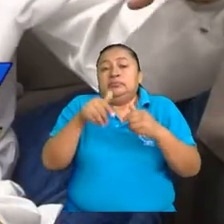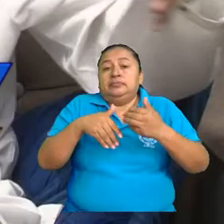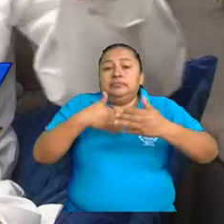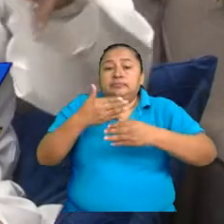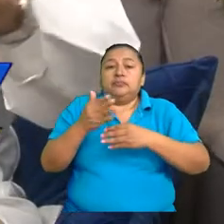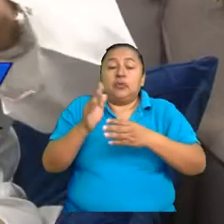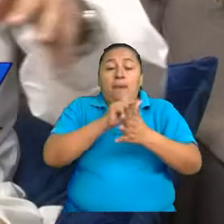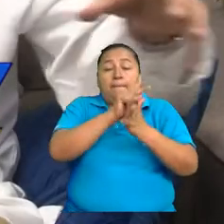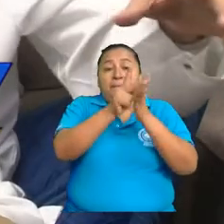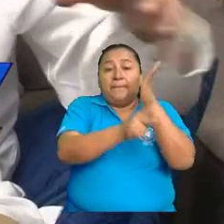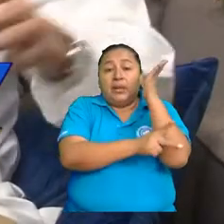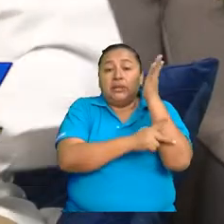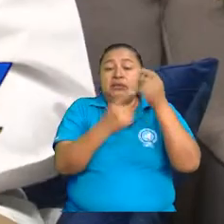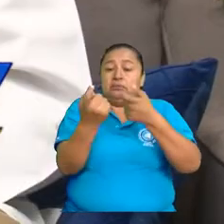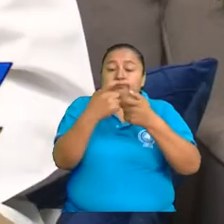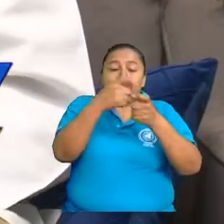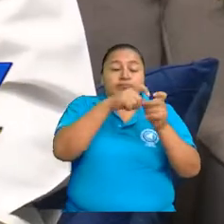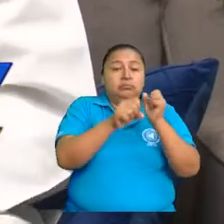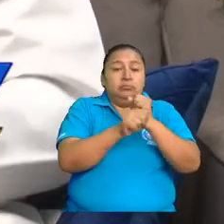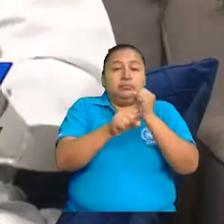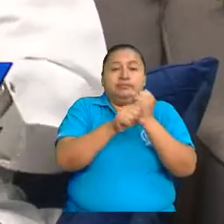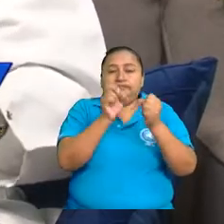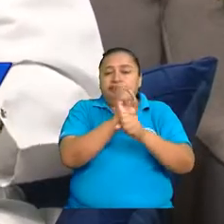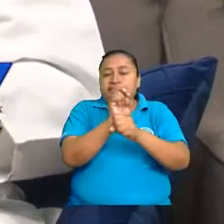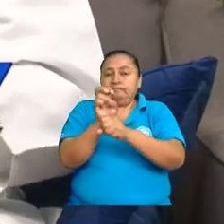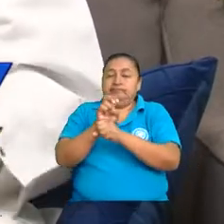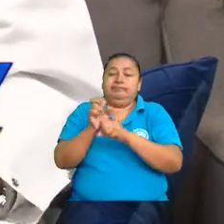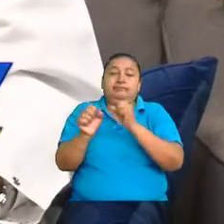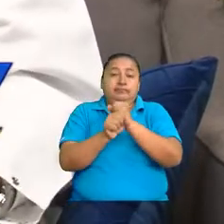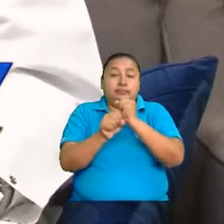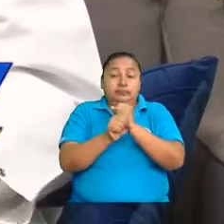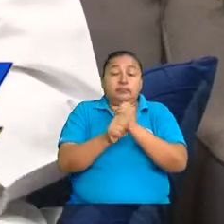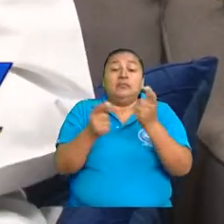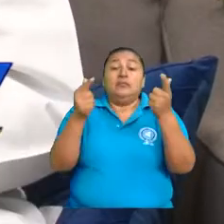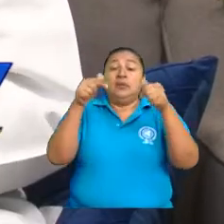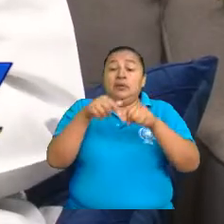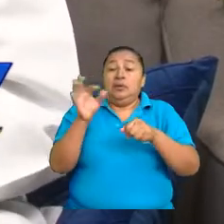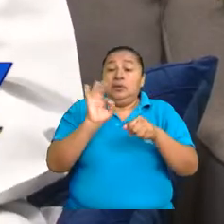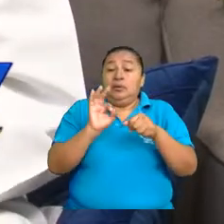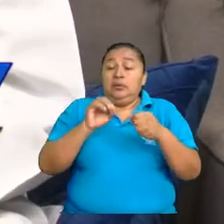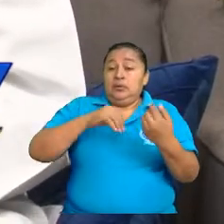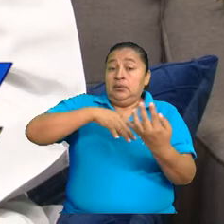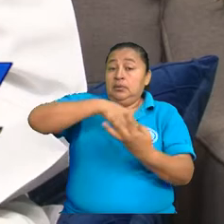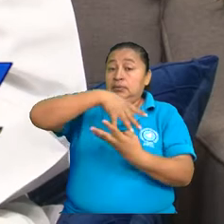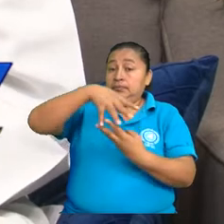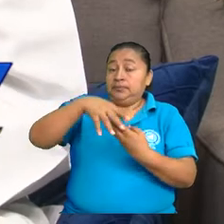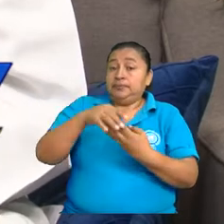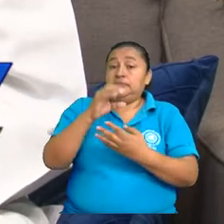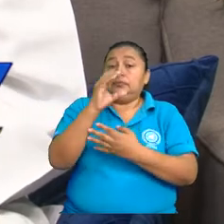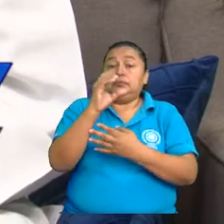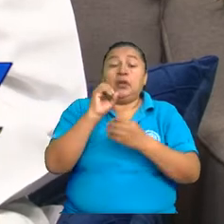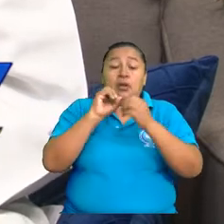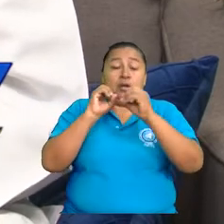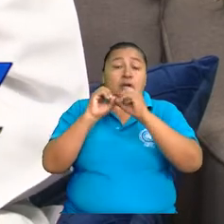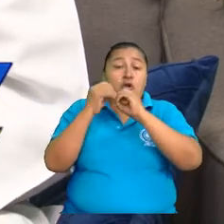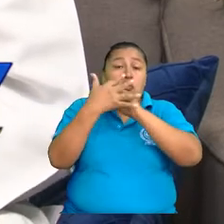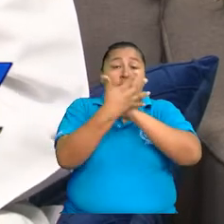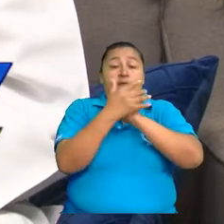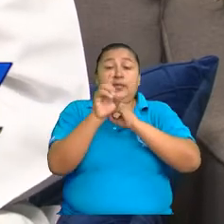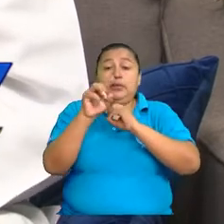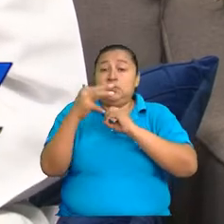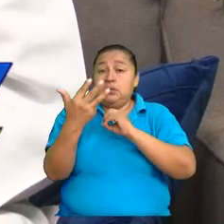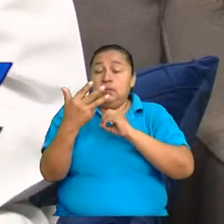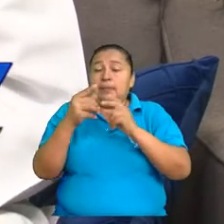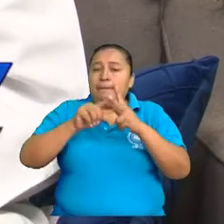varios países estamos involucrados en esta vigilancia. De tal manera que en relación al COVID-19,